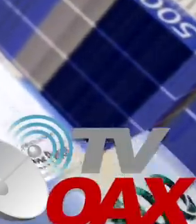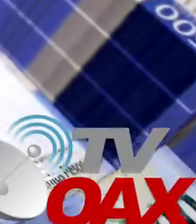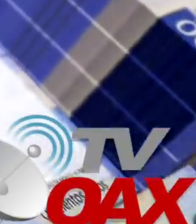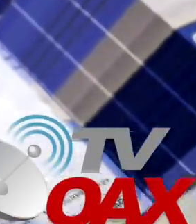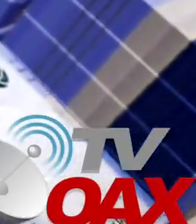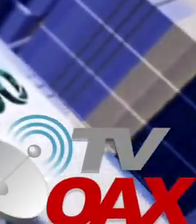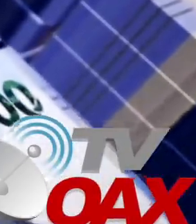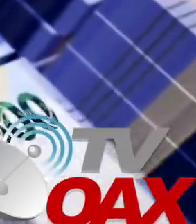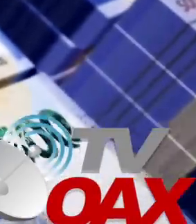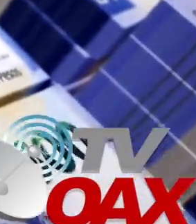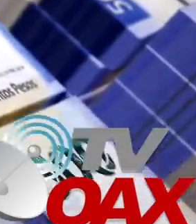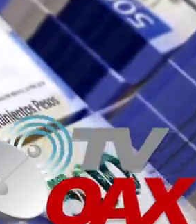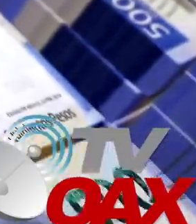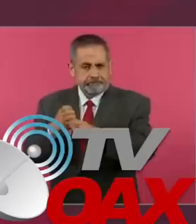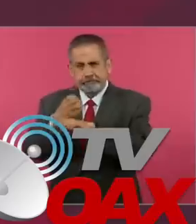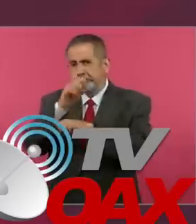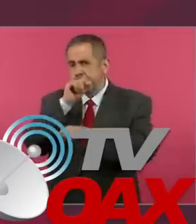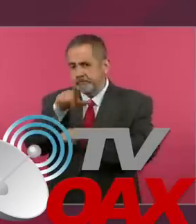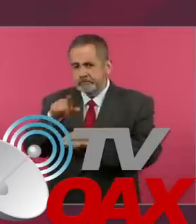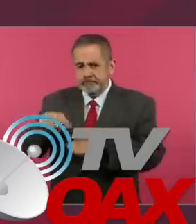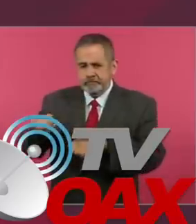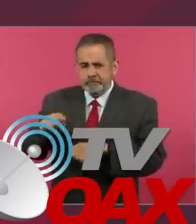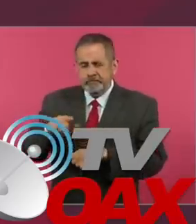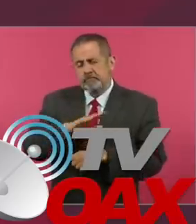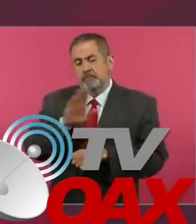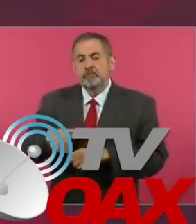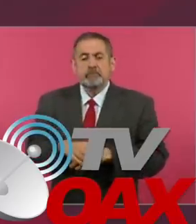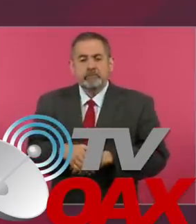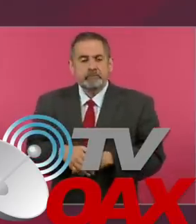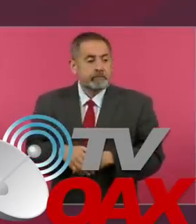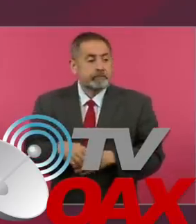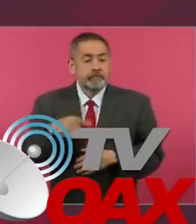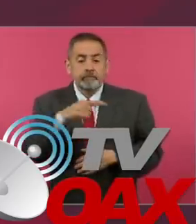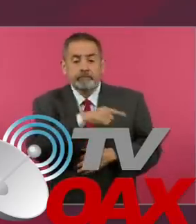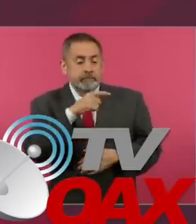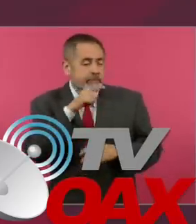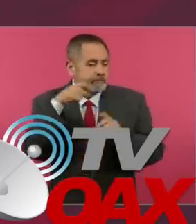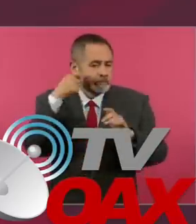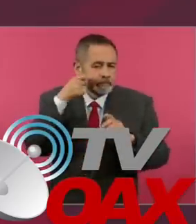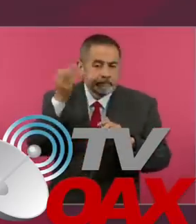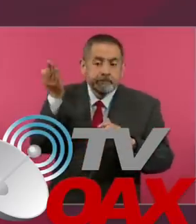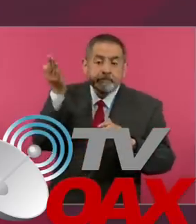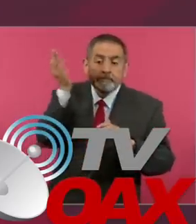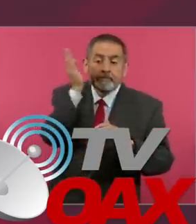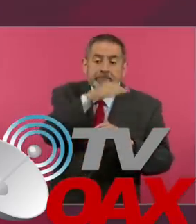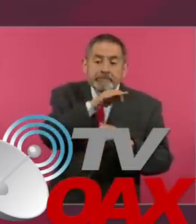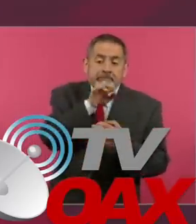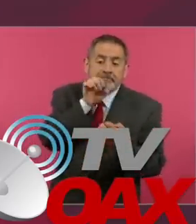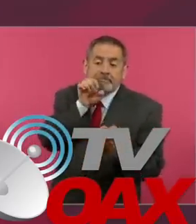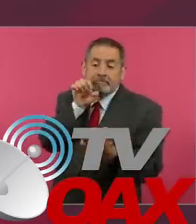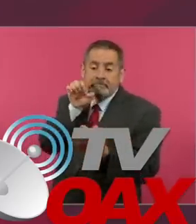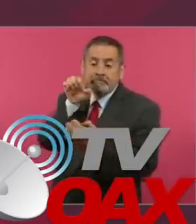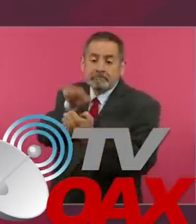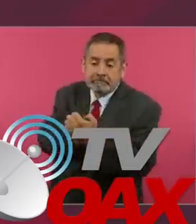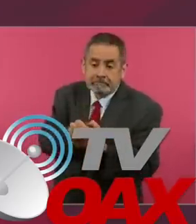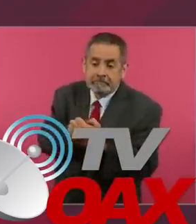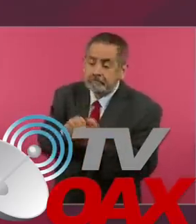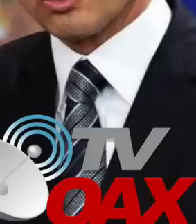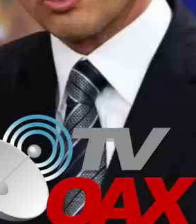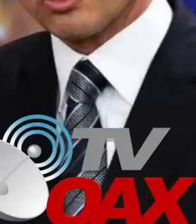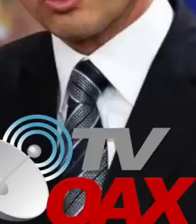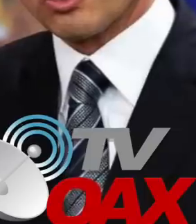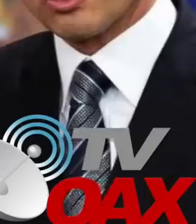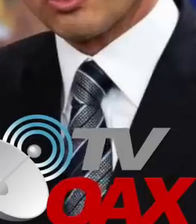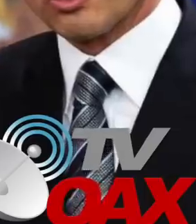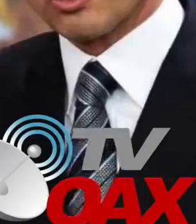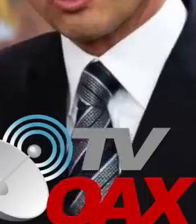costo total de la obra. El presidente de México ha expuesto en la conferencia de prensa este abuso por parte